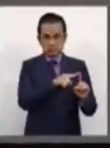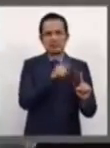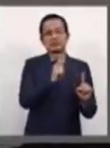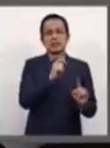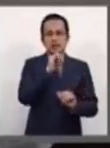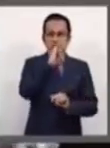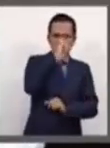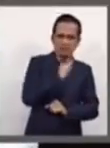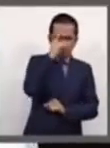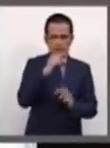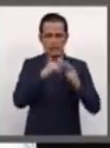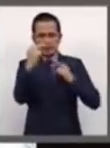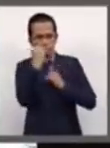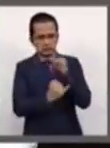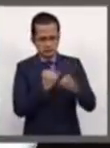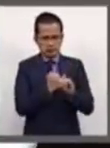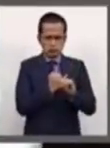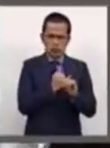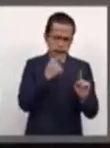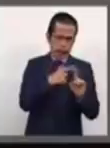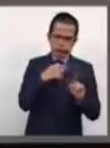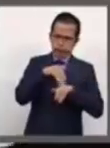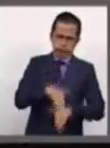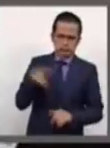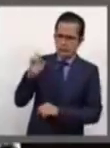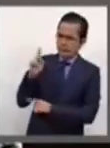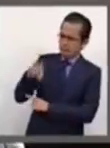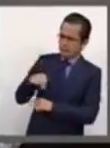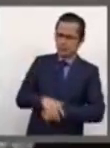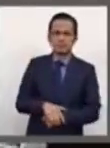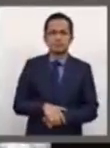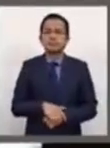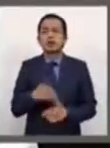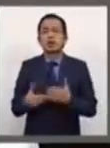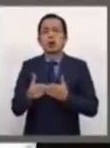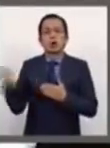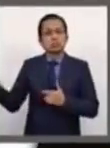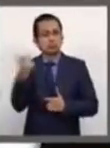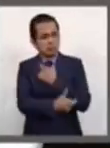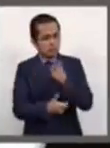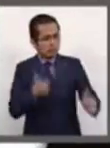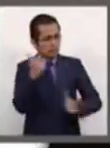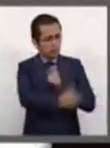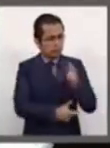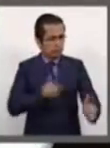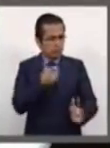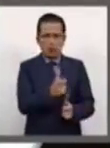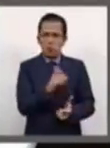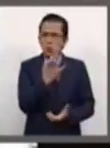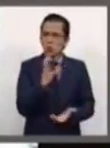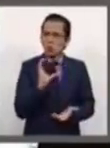que empieza a fluir dinero, y una cantidad de dinero justo antes de la campaña